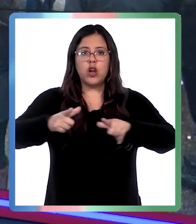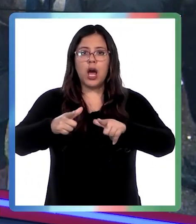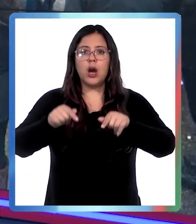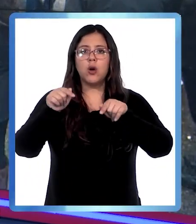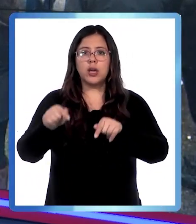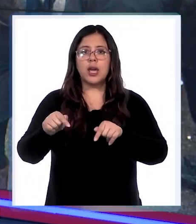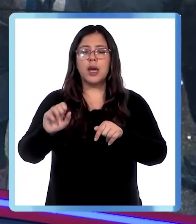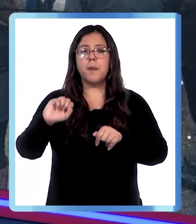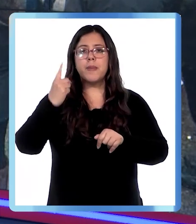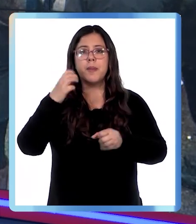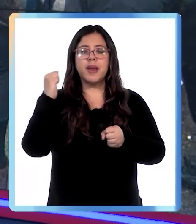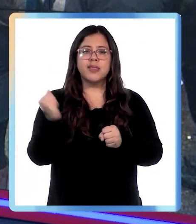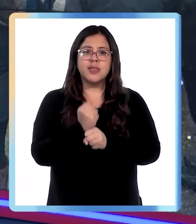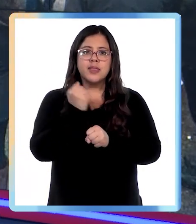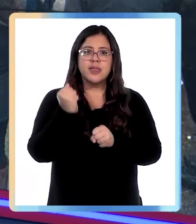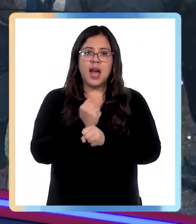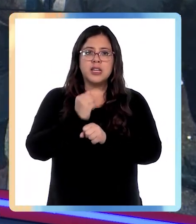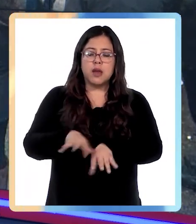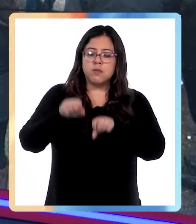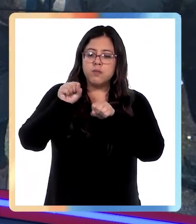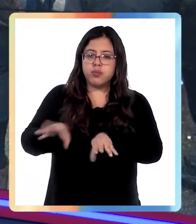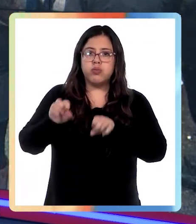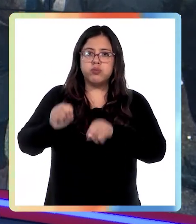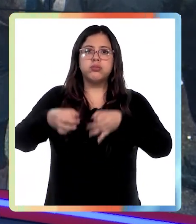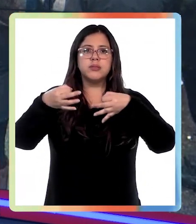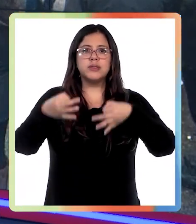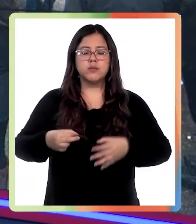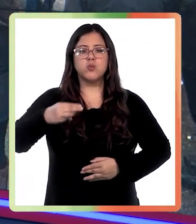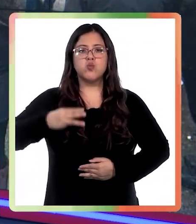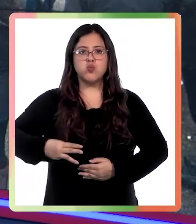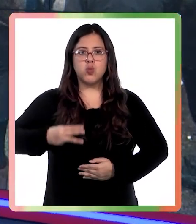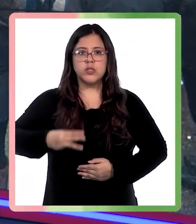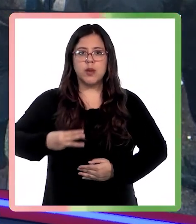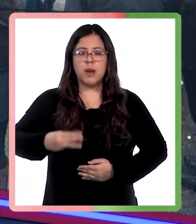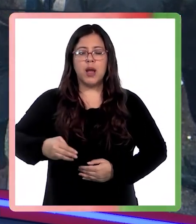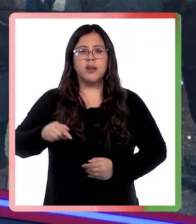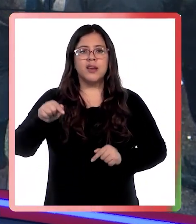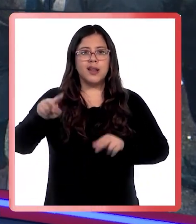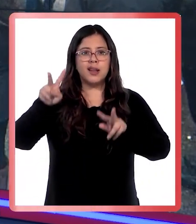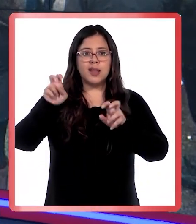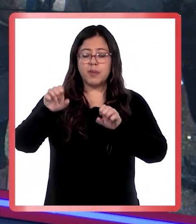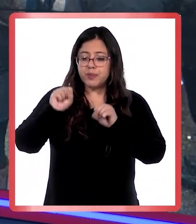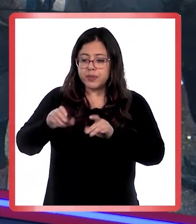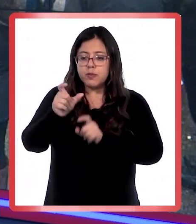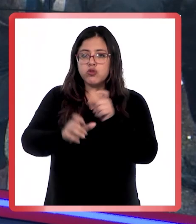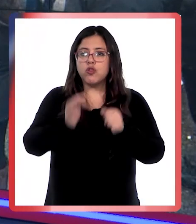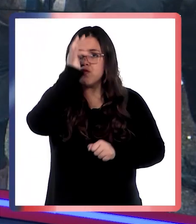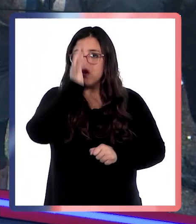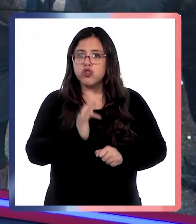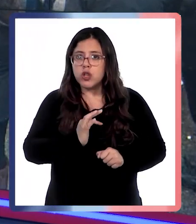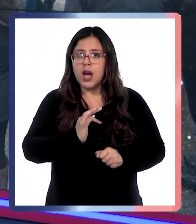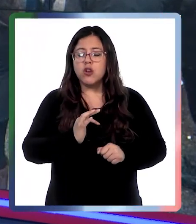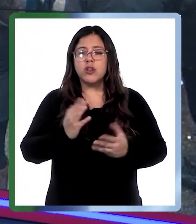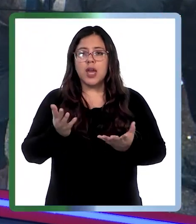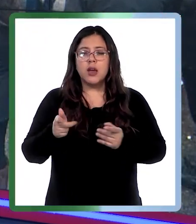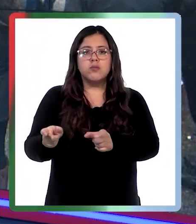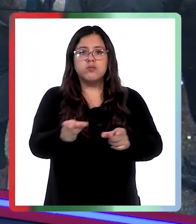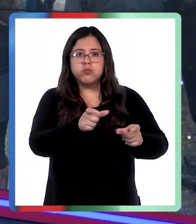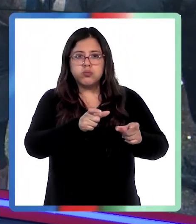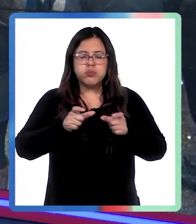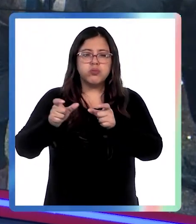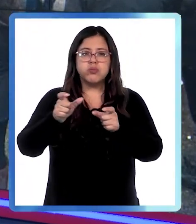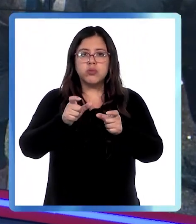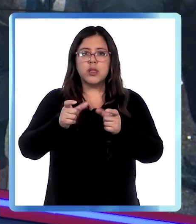lagos participaron del primer taller de inducción de seguridad m en este capacitarán a funcionarios que realizarán